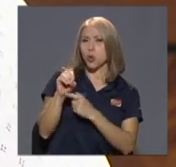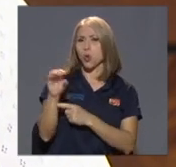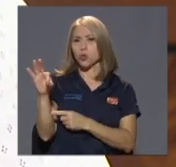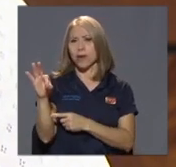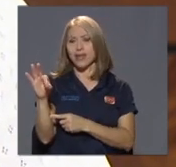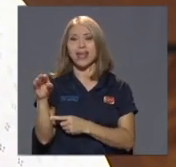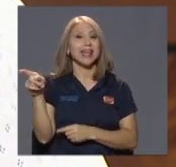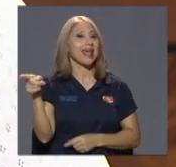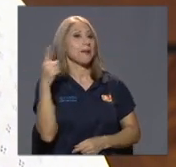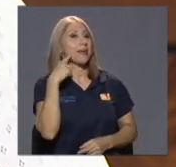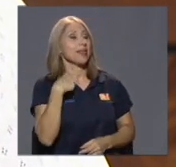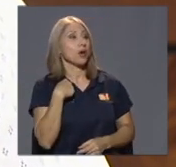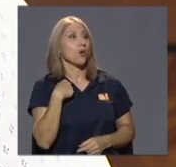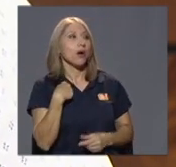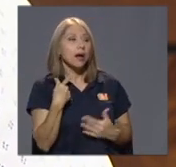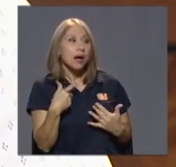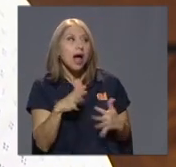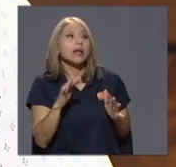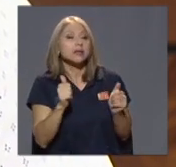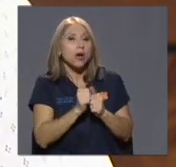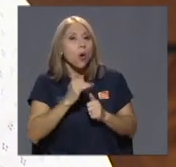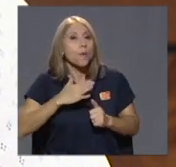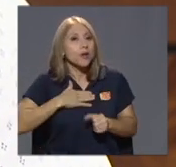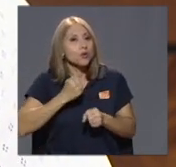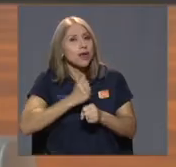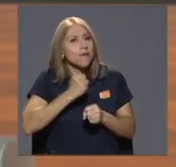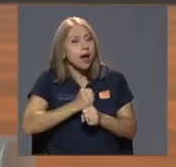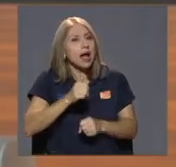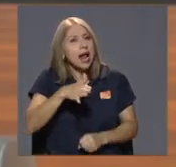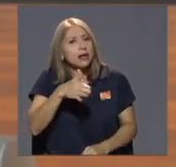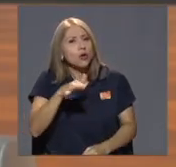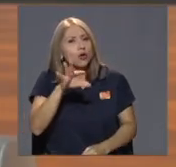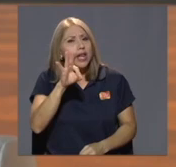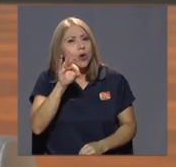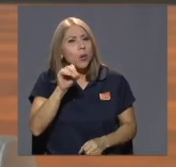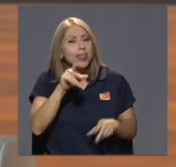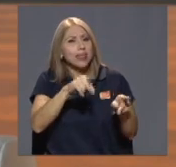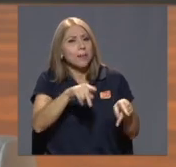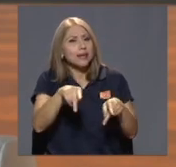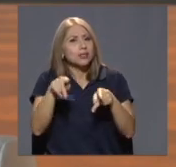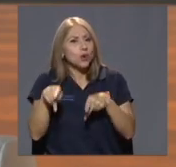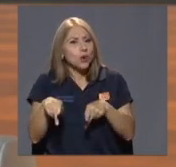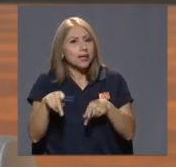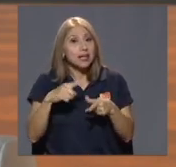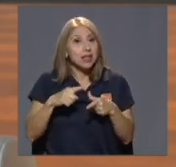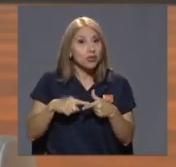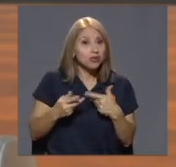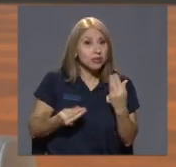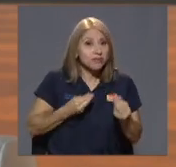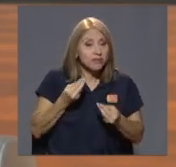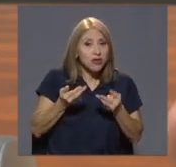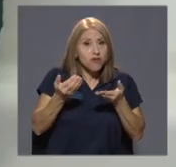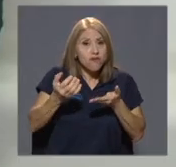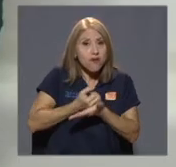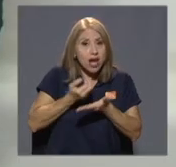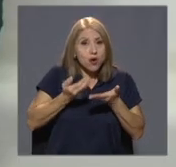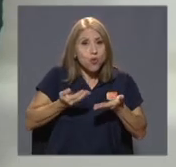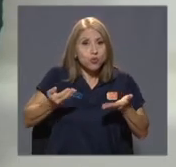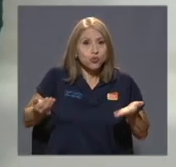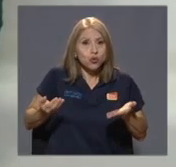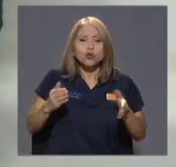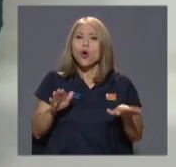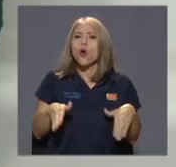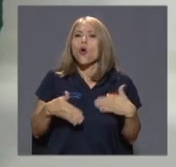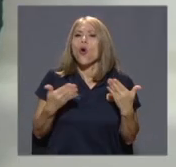conmigo trabajan alrededor de 90 personas. Entonces pasa mucho por los recursos. Quisiera entonces que me comente un poco cómo está el tema de